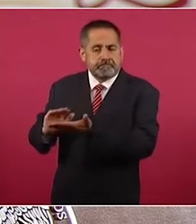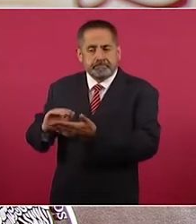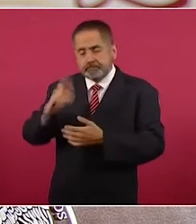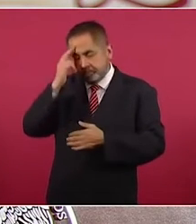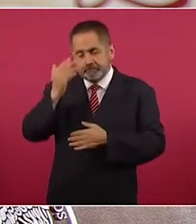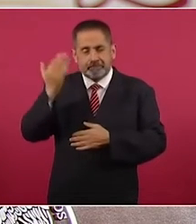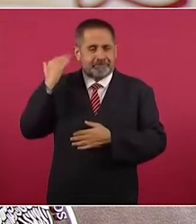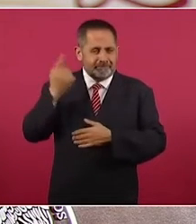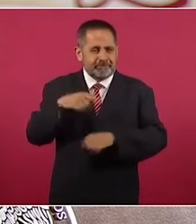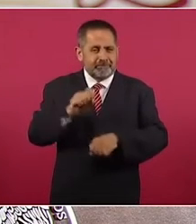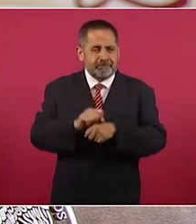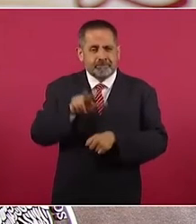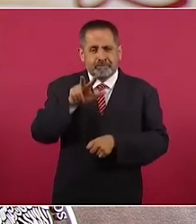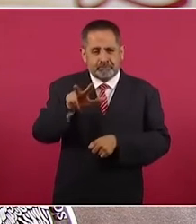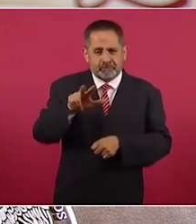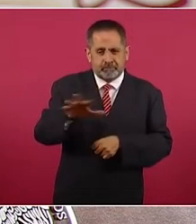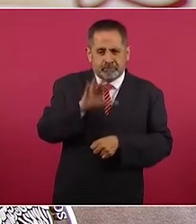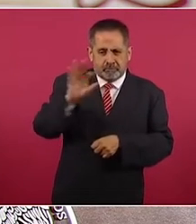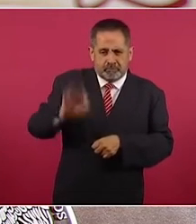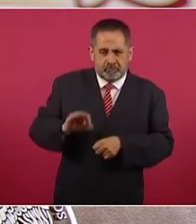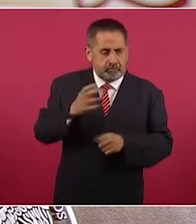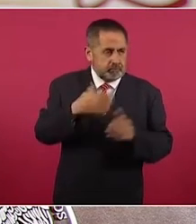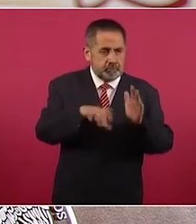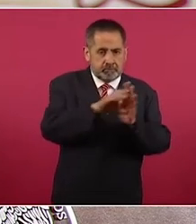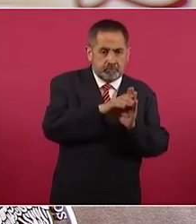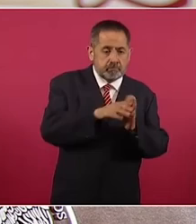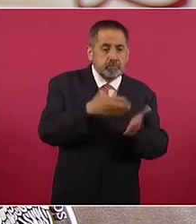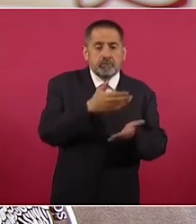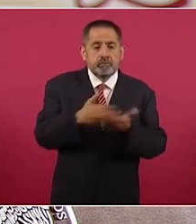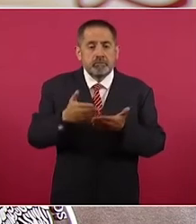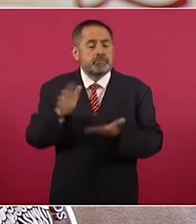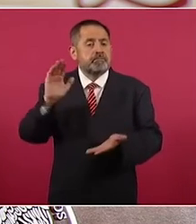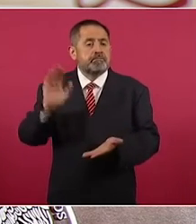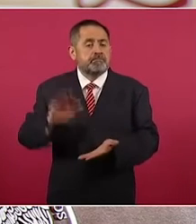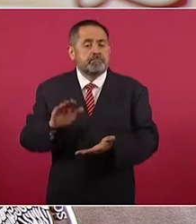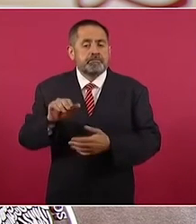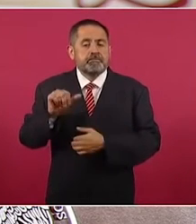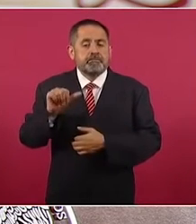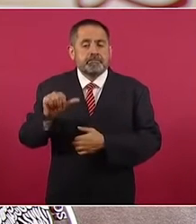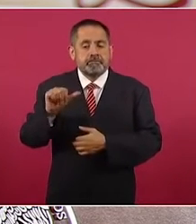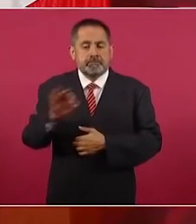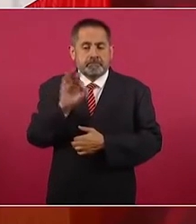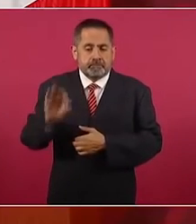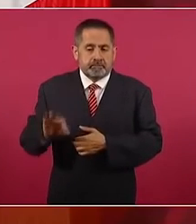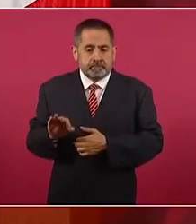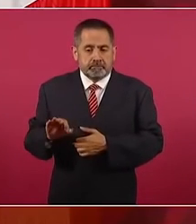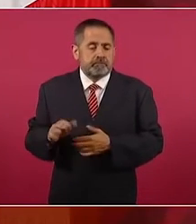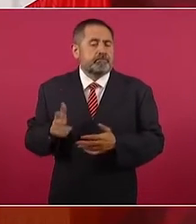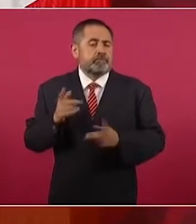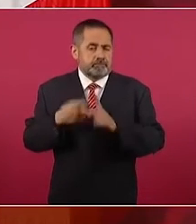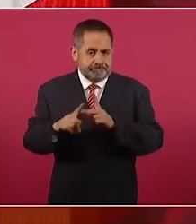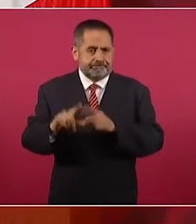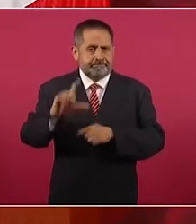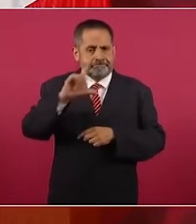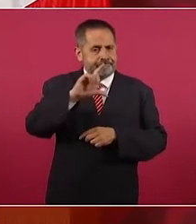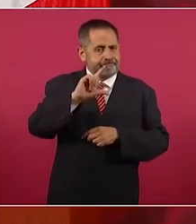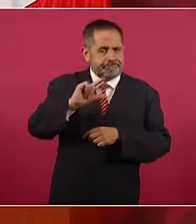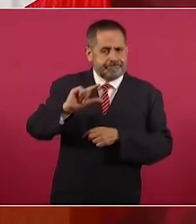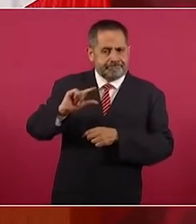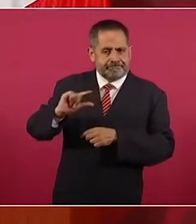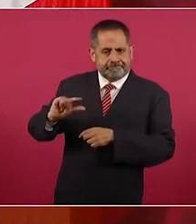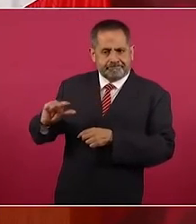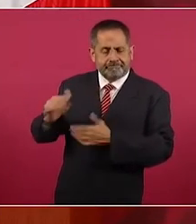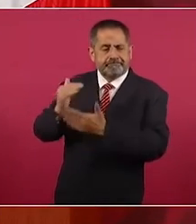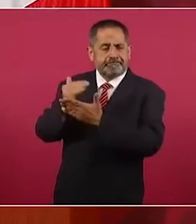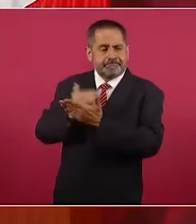en 18% para camas generales, hoy está en 16%. Es decir, ya entró también en esta tendencia de